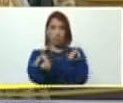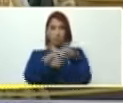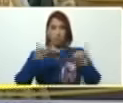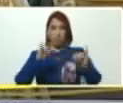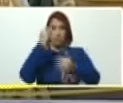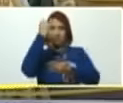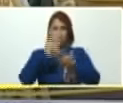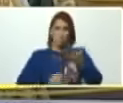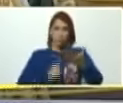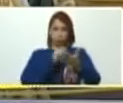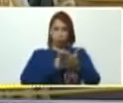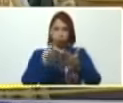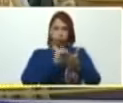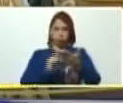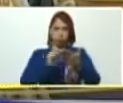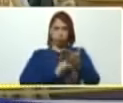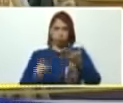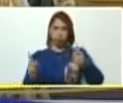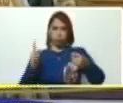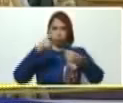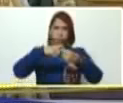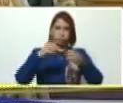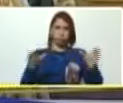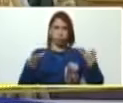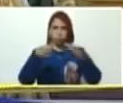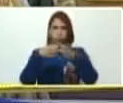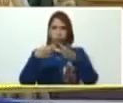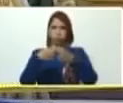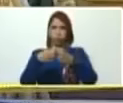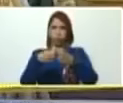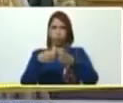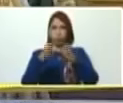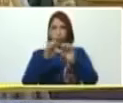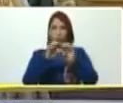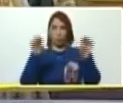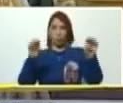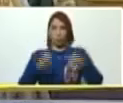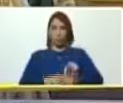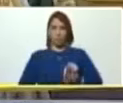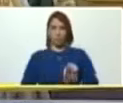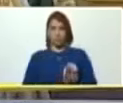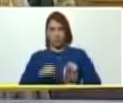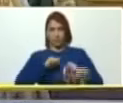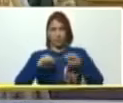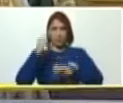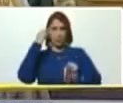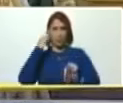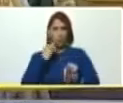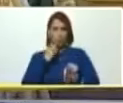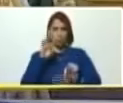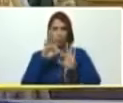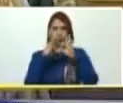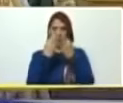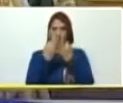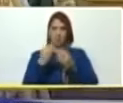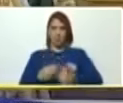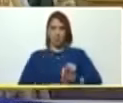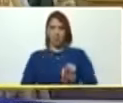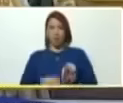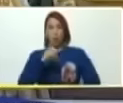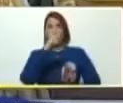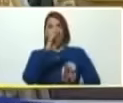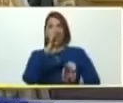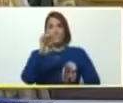inscrito, los incorporamos a las brigadas. En el caso de educación, al Movimiento Bolivariano de Familia, a la OVE,